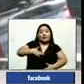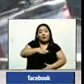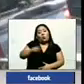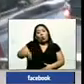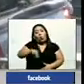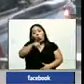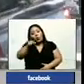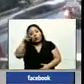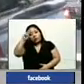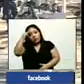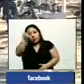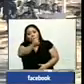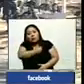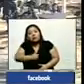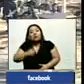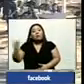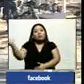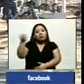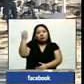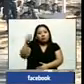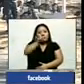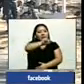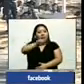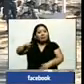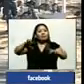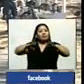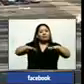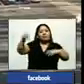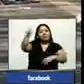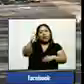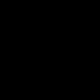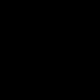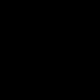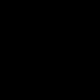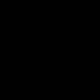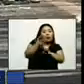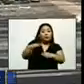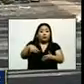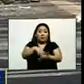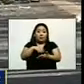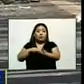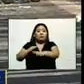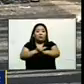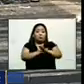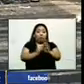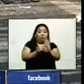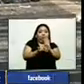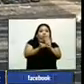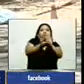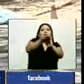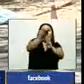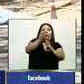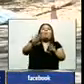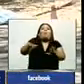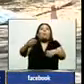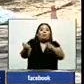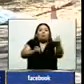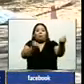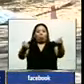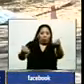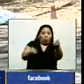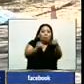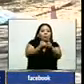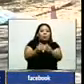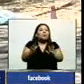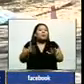convirtió en luto. Las emergencias durante las vacaciones aumentaron. El sistema de protección causó un incremento en los accidentes de tránsito.